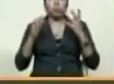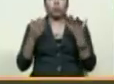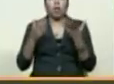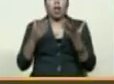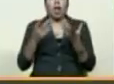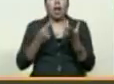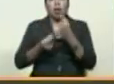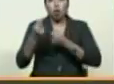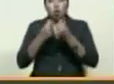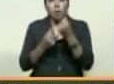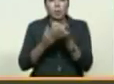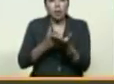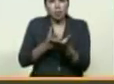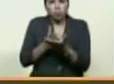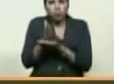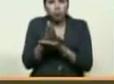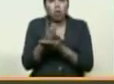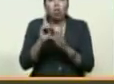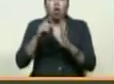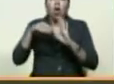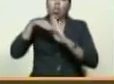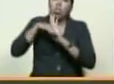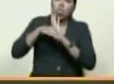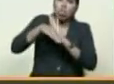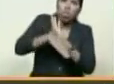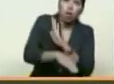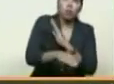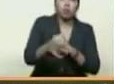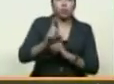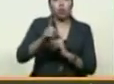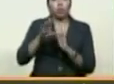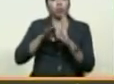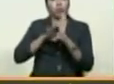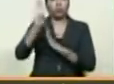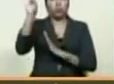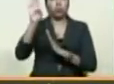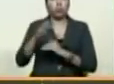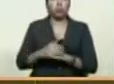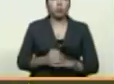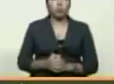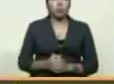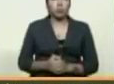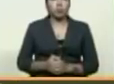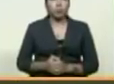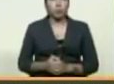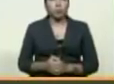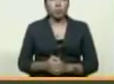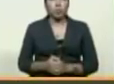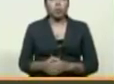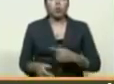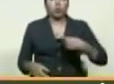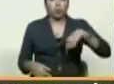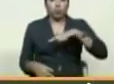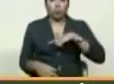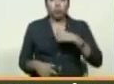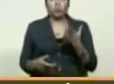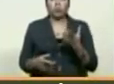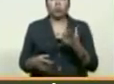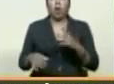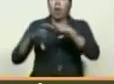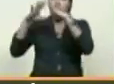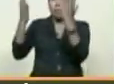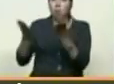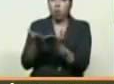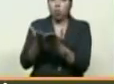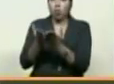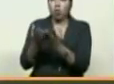economía. Sin duda alguna, estamos dando la cara ante el mundo,